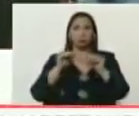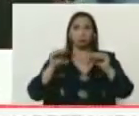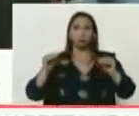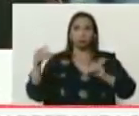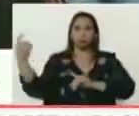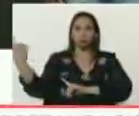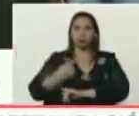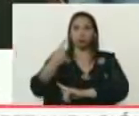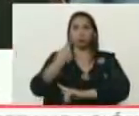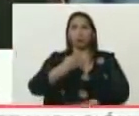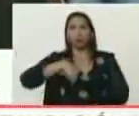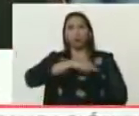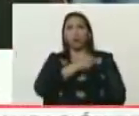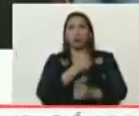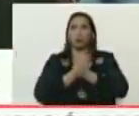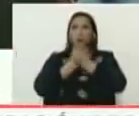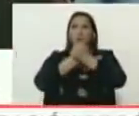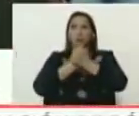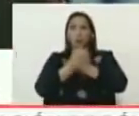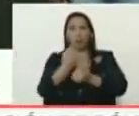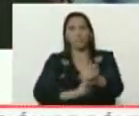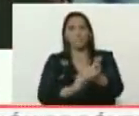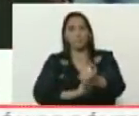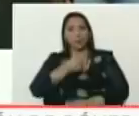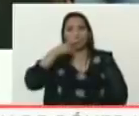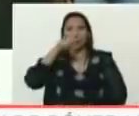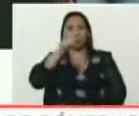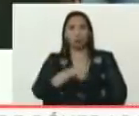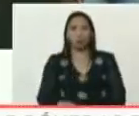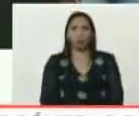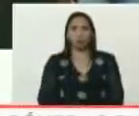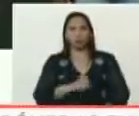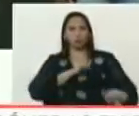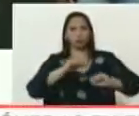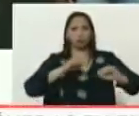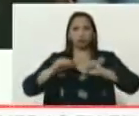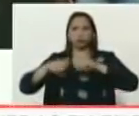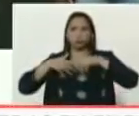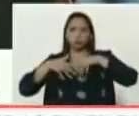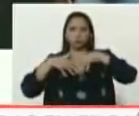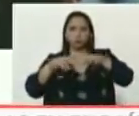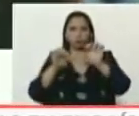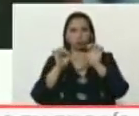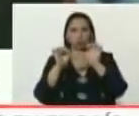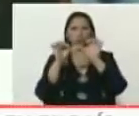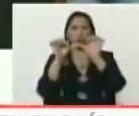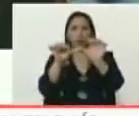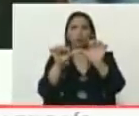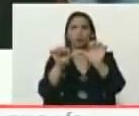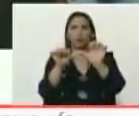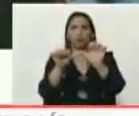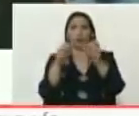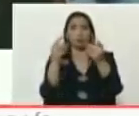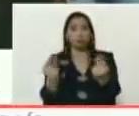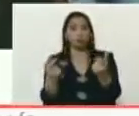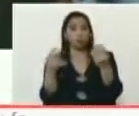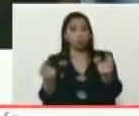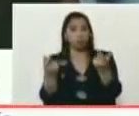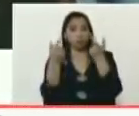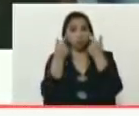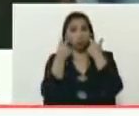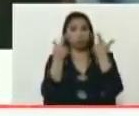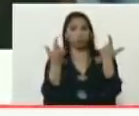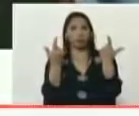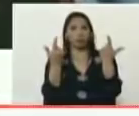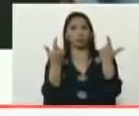de nuestro querido hermano Nicolás Maduro a la movilización permanente, a la alerta, nos llamó